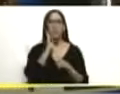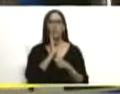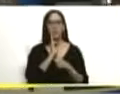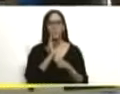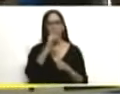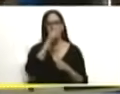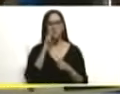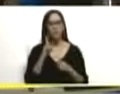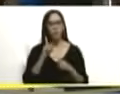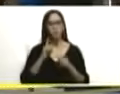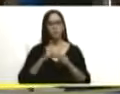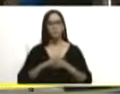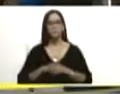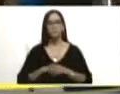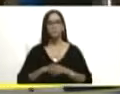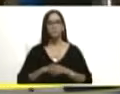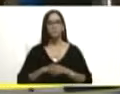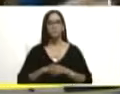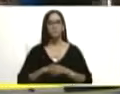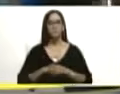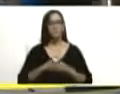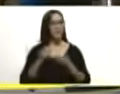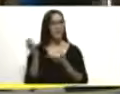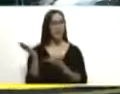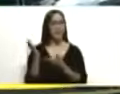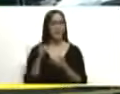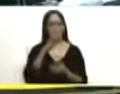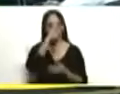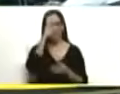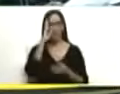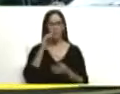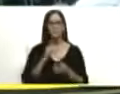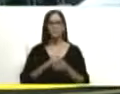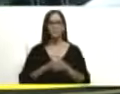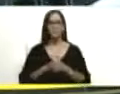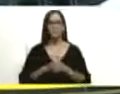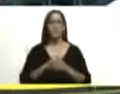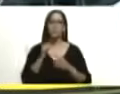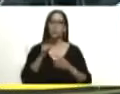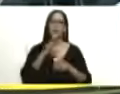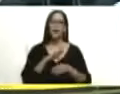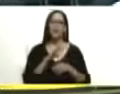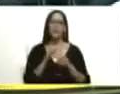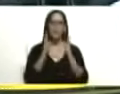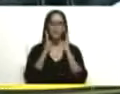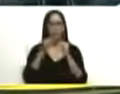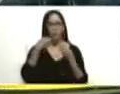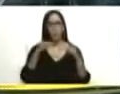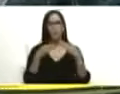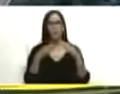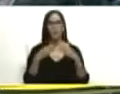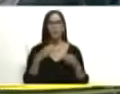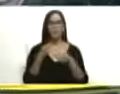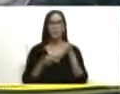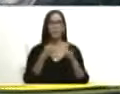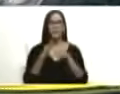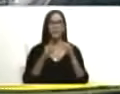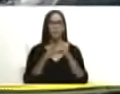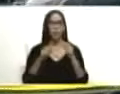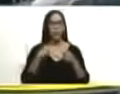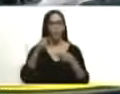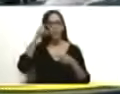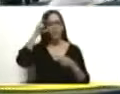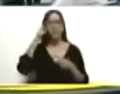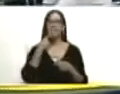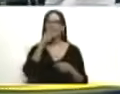siglo XXI. Ahí les dejo eso, Diosdado. Dado que tú vas a estar atendiendo al público aquí para que lo expliques todos los días. ¿Qué